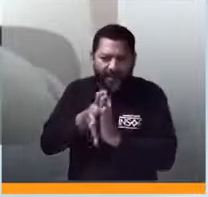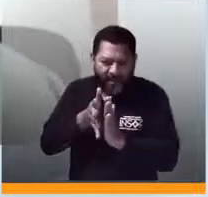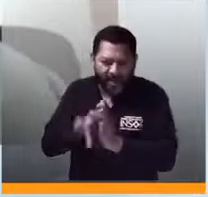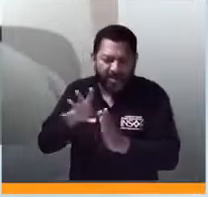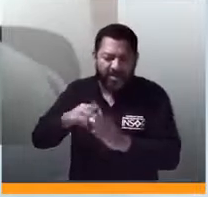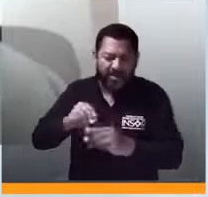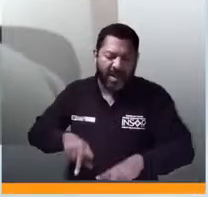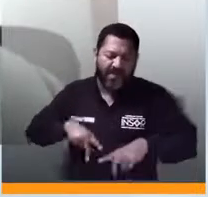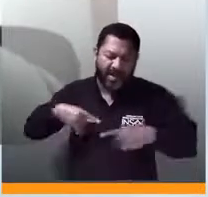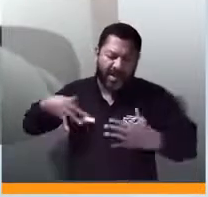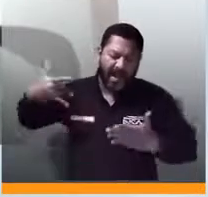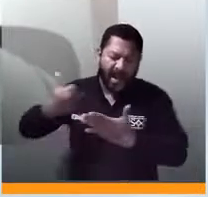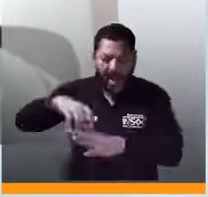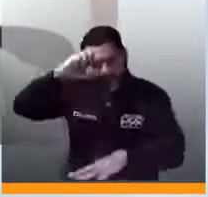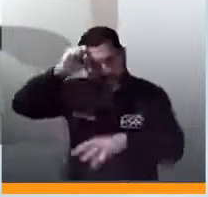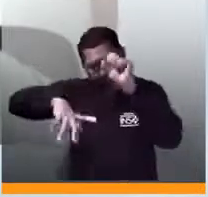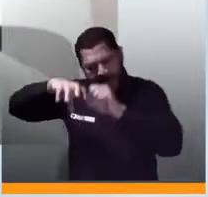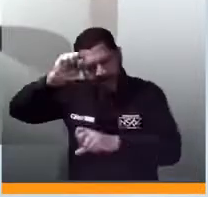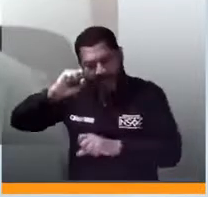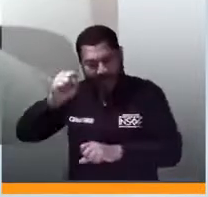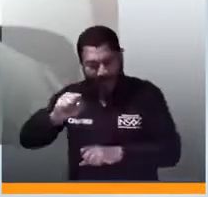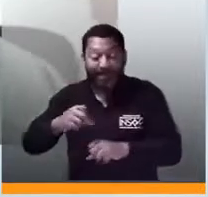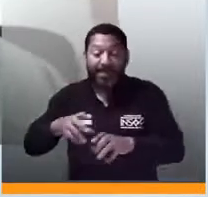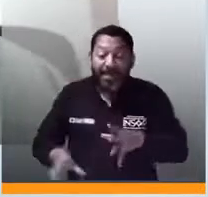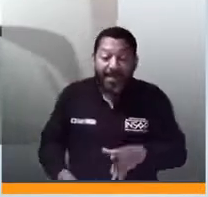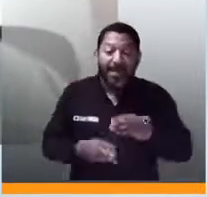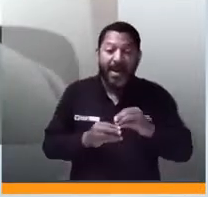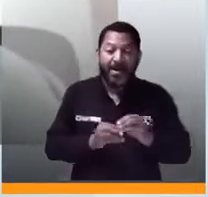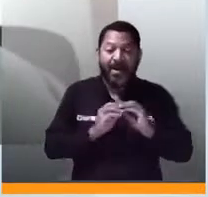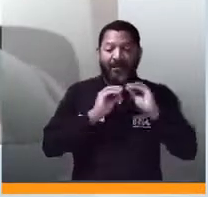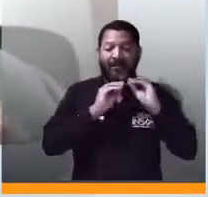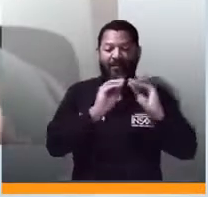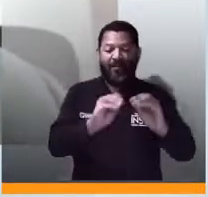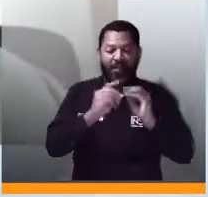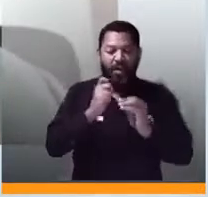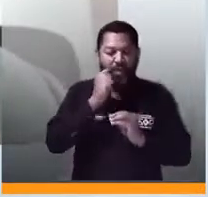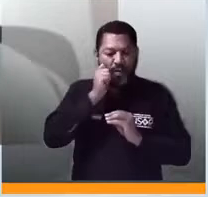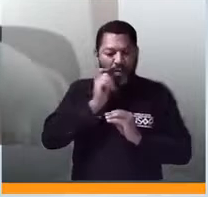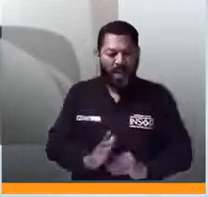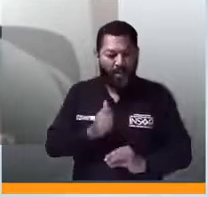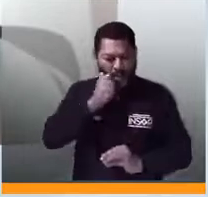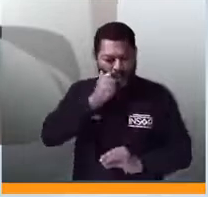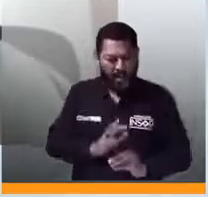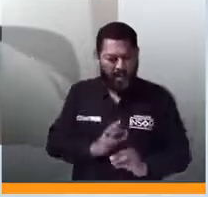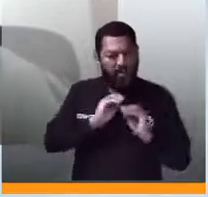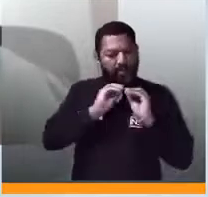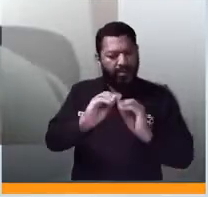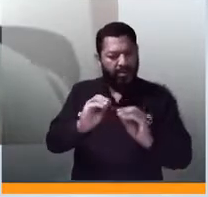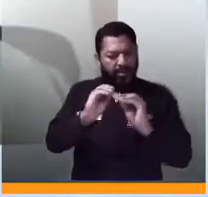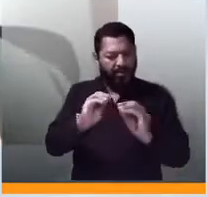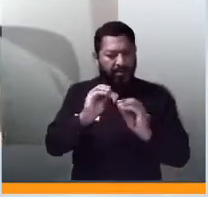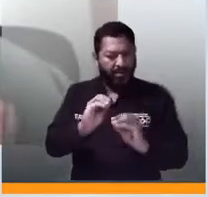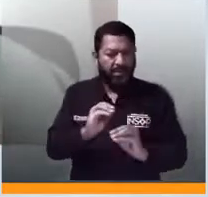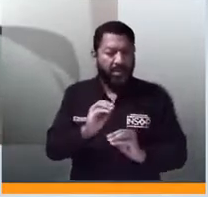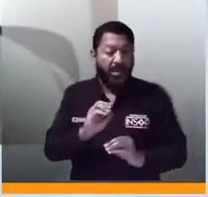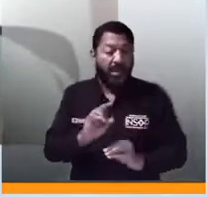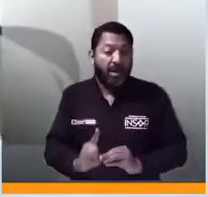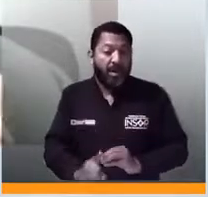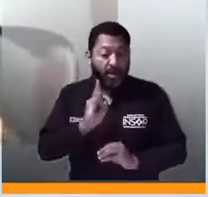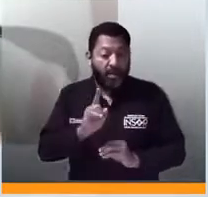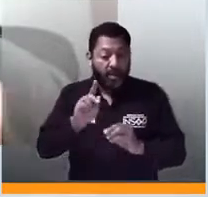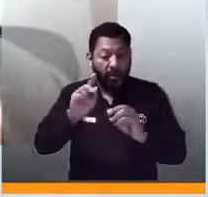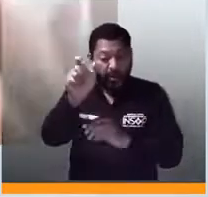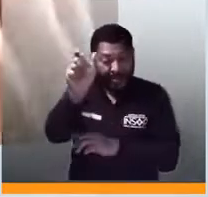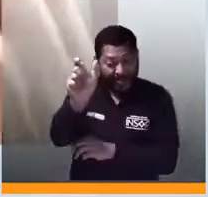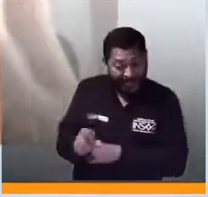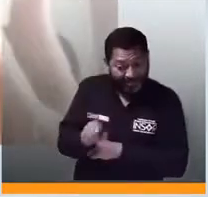largo de la vida, sino también todo lo que significa formar a la persona humana, poder realmente hacer que el estudiante